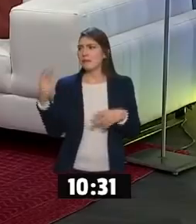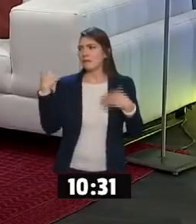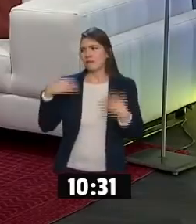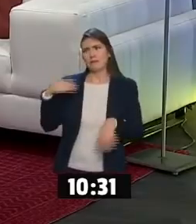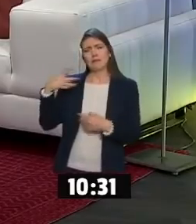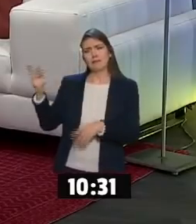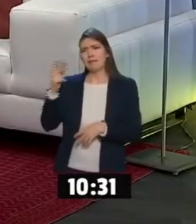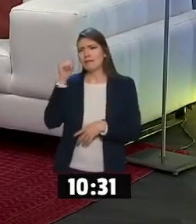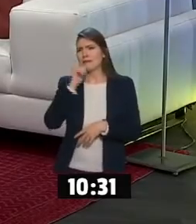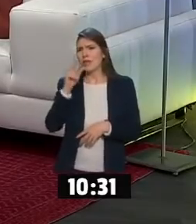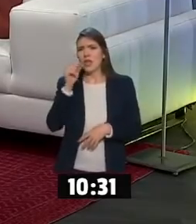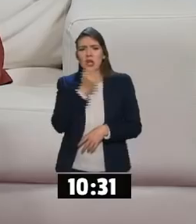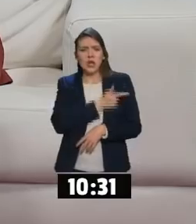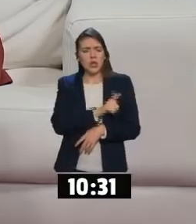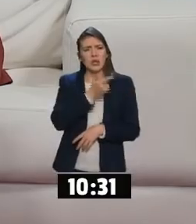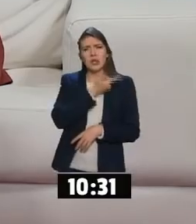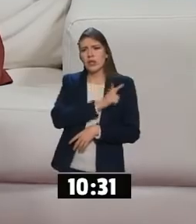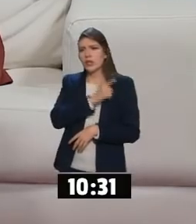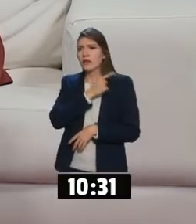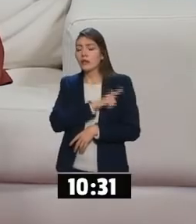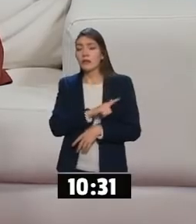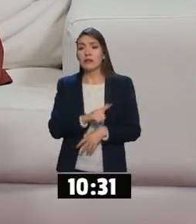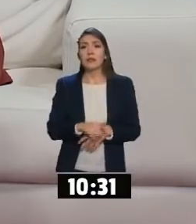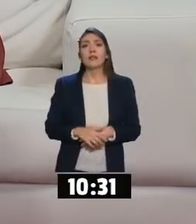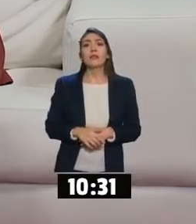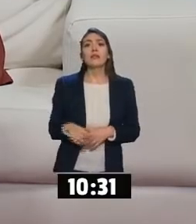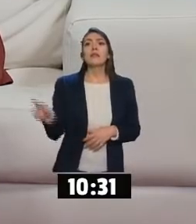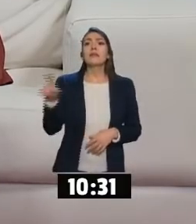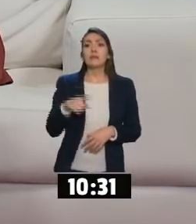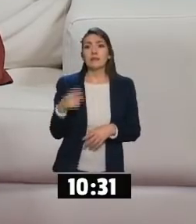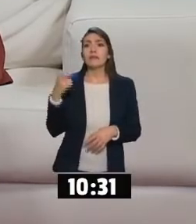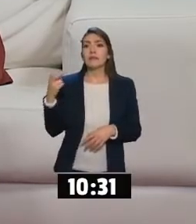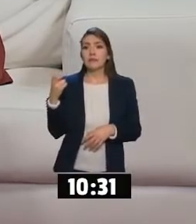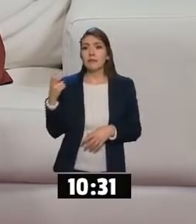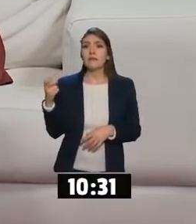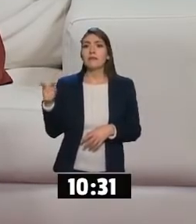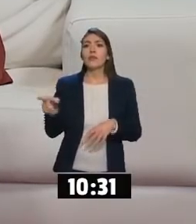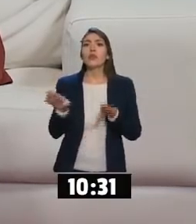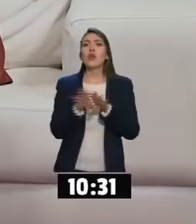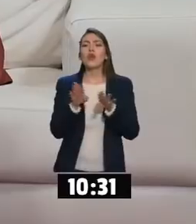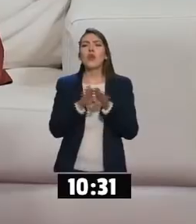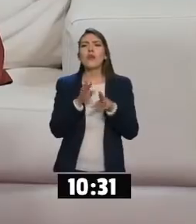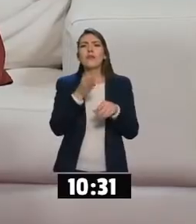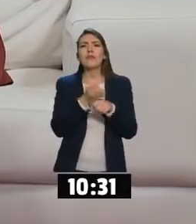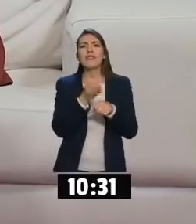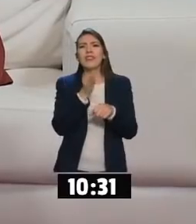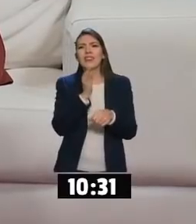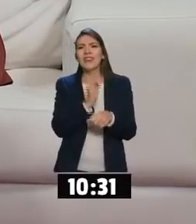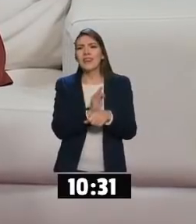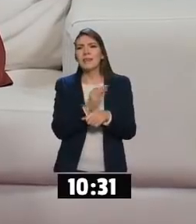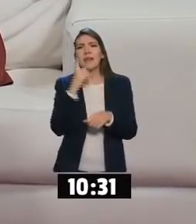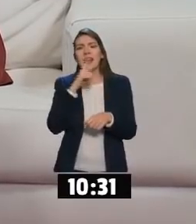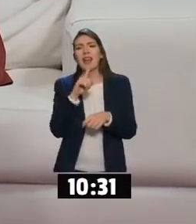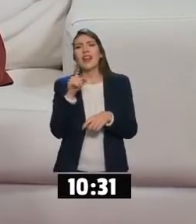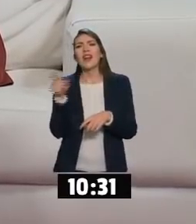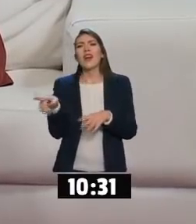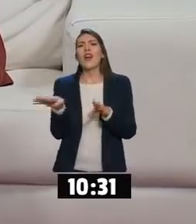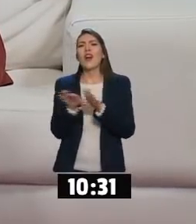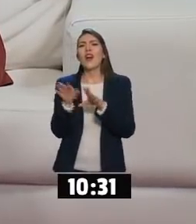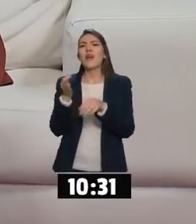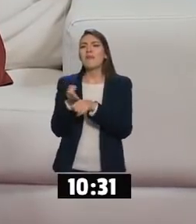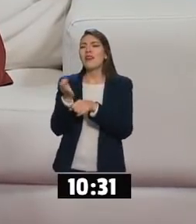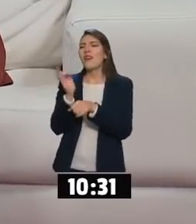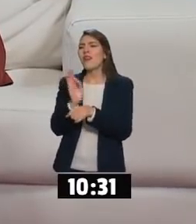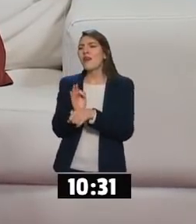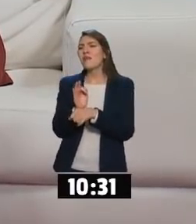que se estén acercando a una comedia, también es muy importante. Pero es una comedia negra, compañero, no es la clásica comedia de No Manches